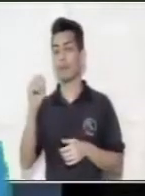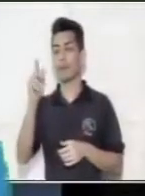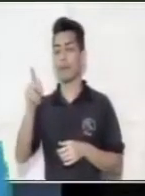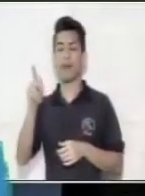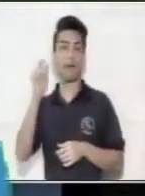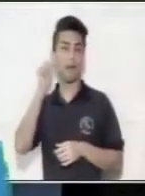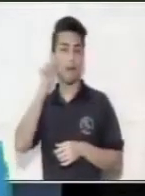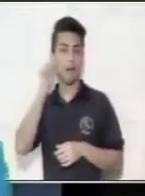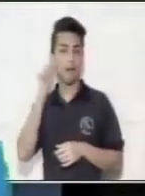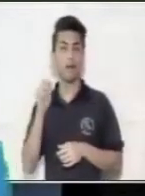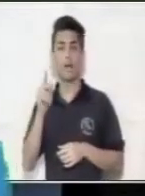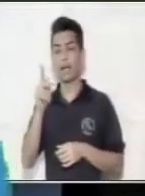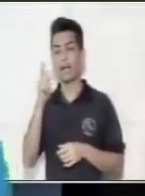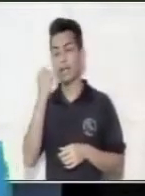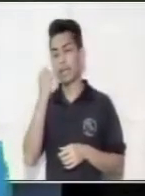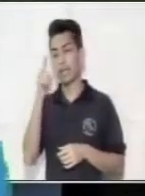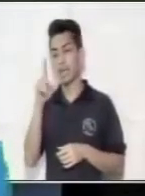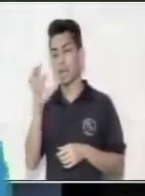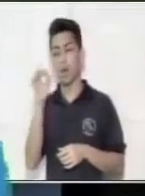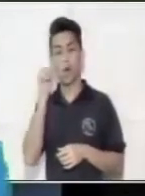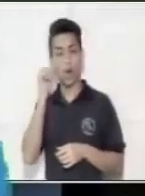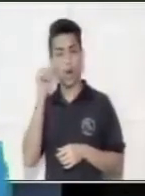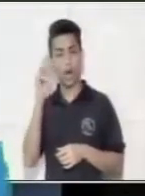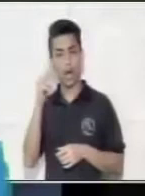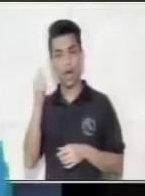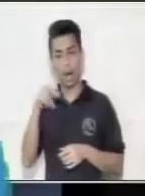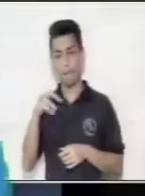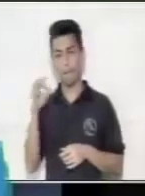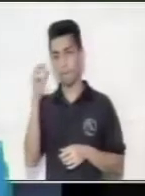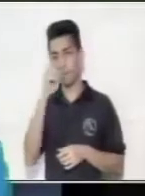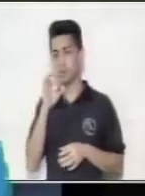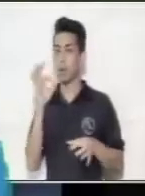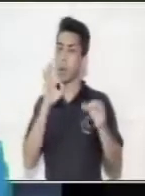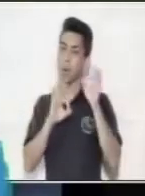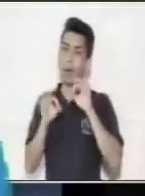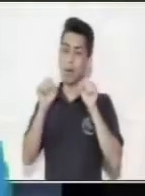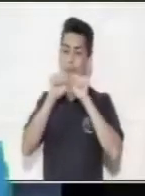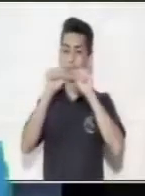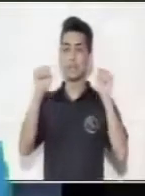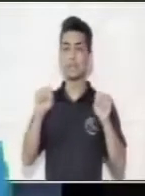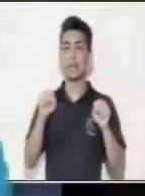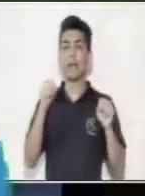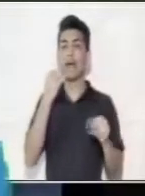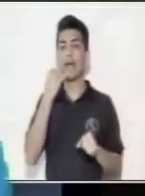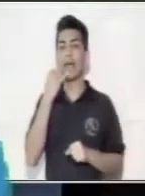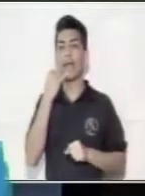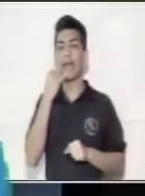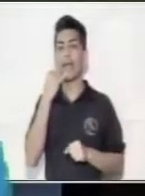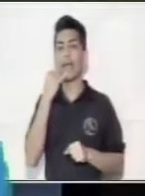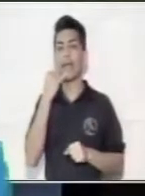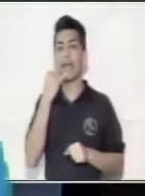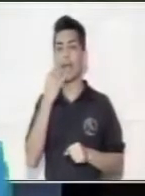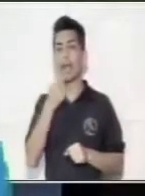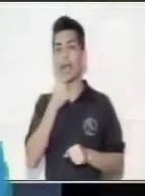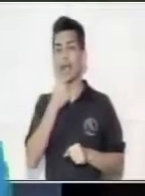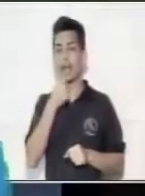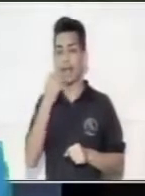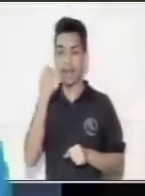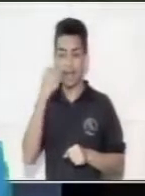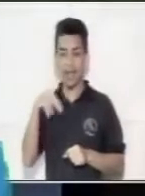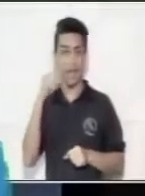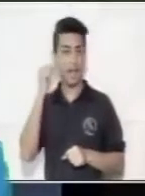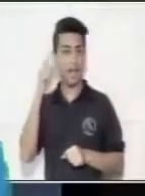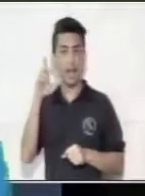kilogramos. O si utilizamos el sistema inglés, podemos tener 50